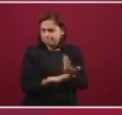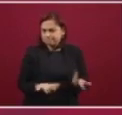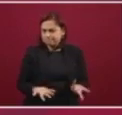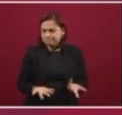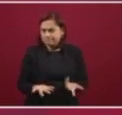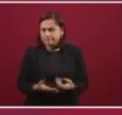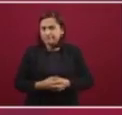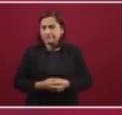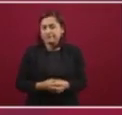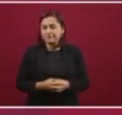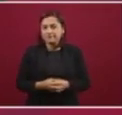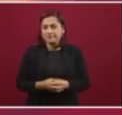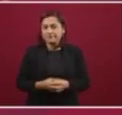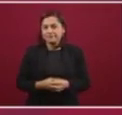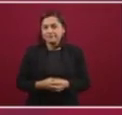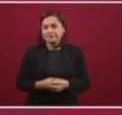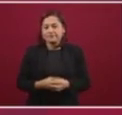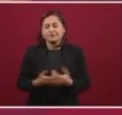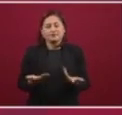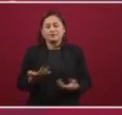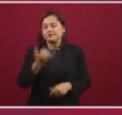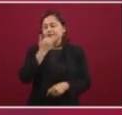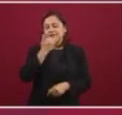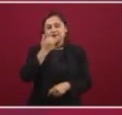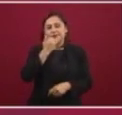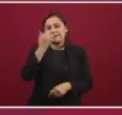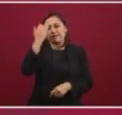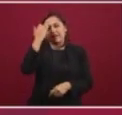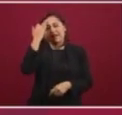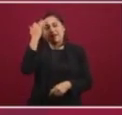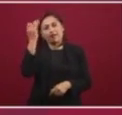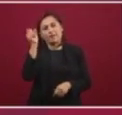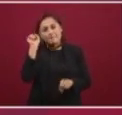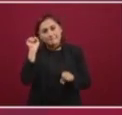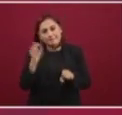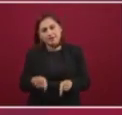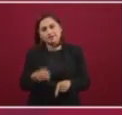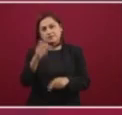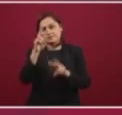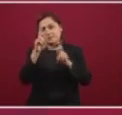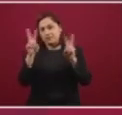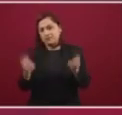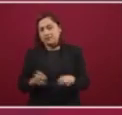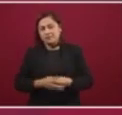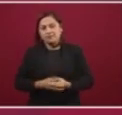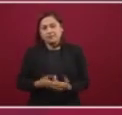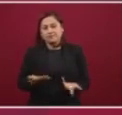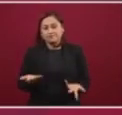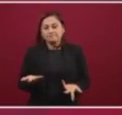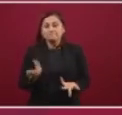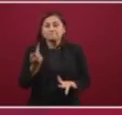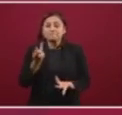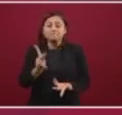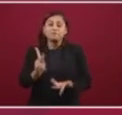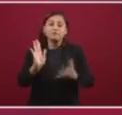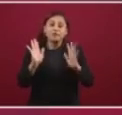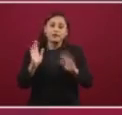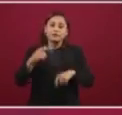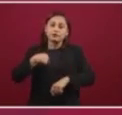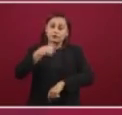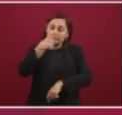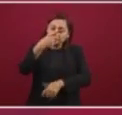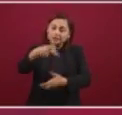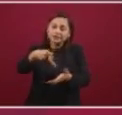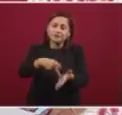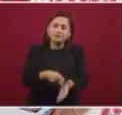Ya estoy destinando mucho tiempo a estas cosas, pero no está de más, o sea, estar insistiendo,